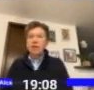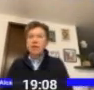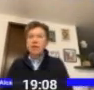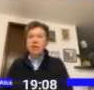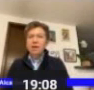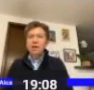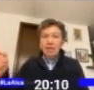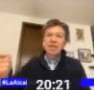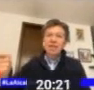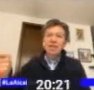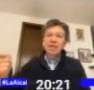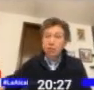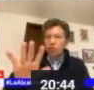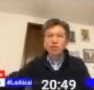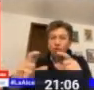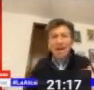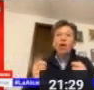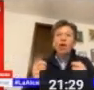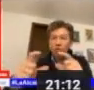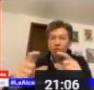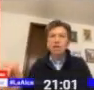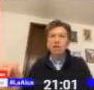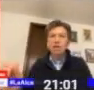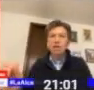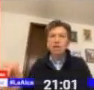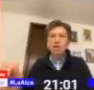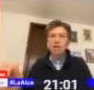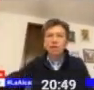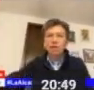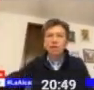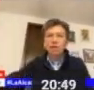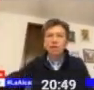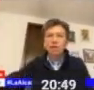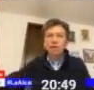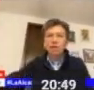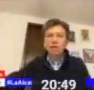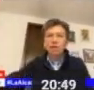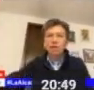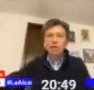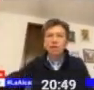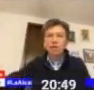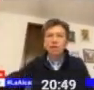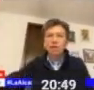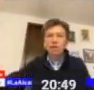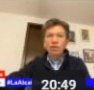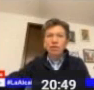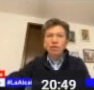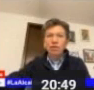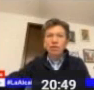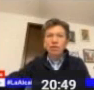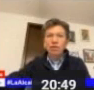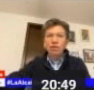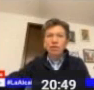Espérame, vamos a buscar acá esta otra parte donde vamos a hacer el análisis de